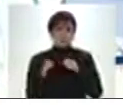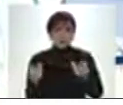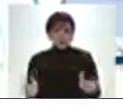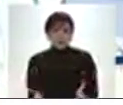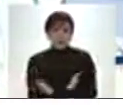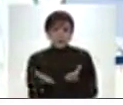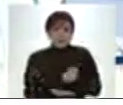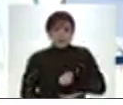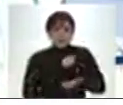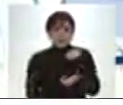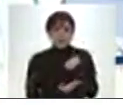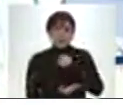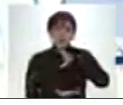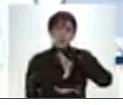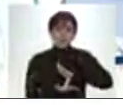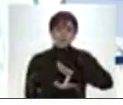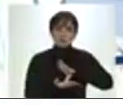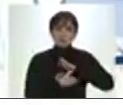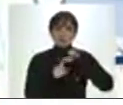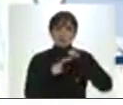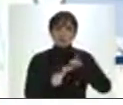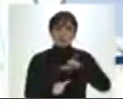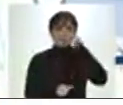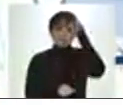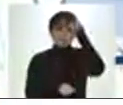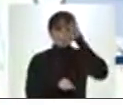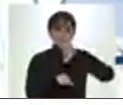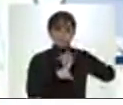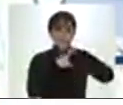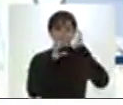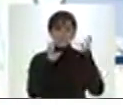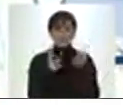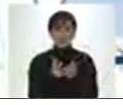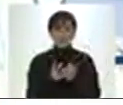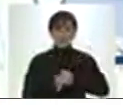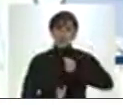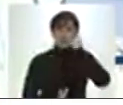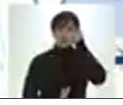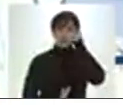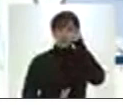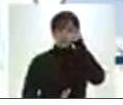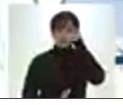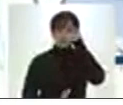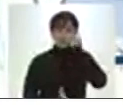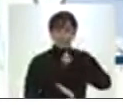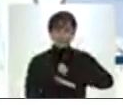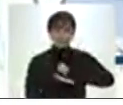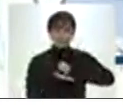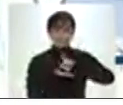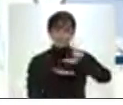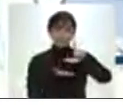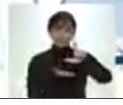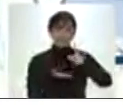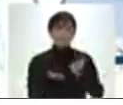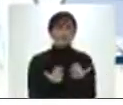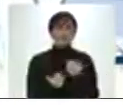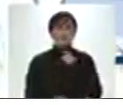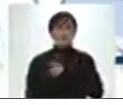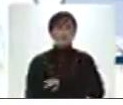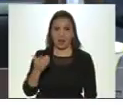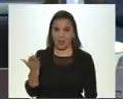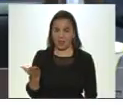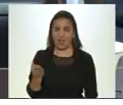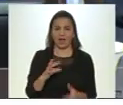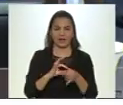esta pandemia y consolidar también el sentido de progreso que le debemos a Chile. Muchas gracias, presidenta. Voto a